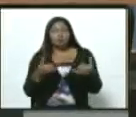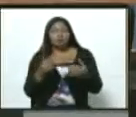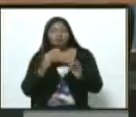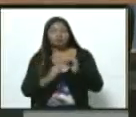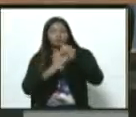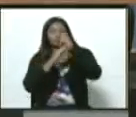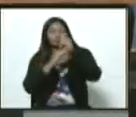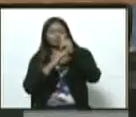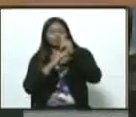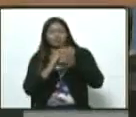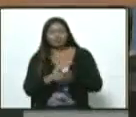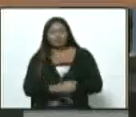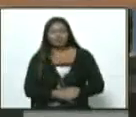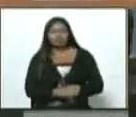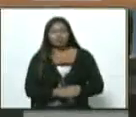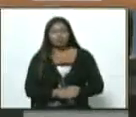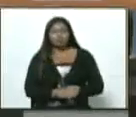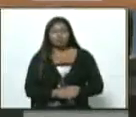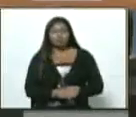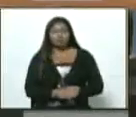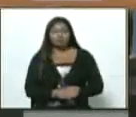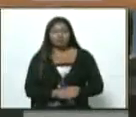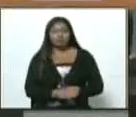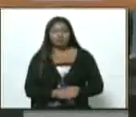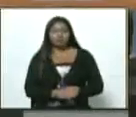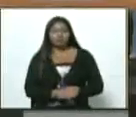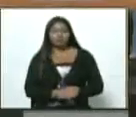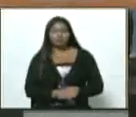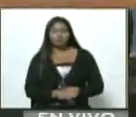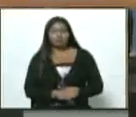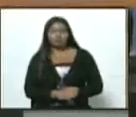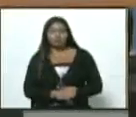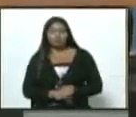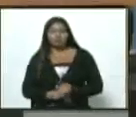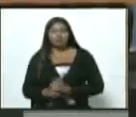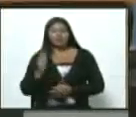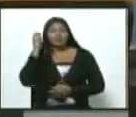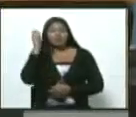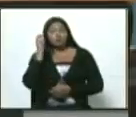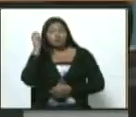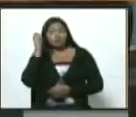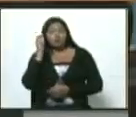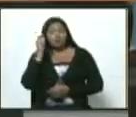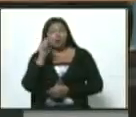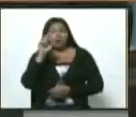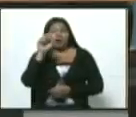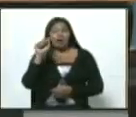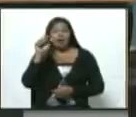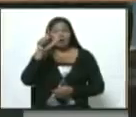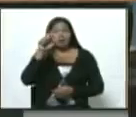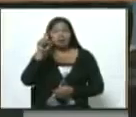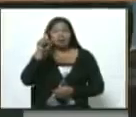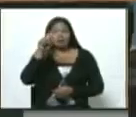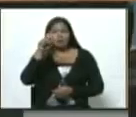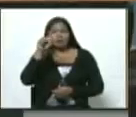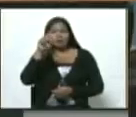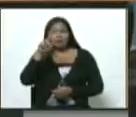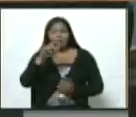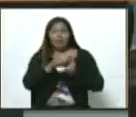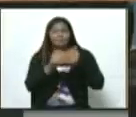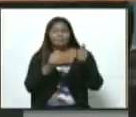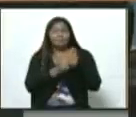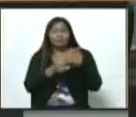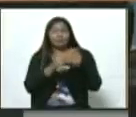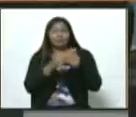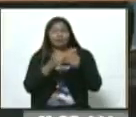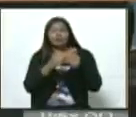preside el almirante diputado Alexandrero, y vicepreside